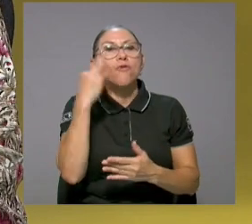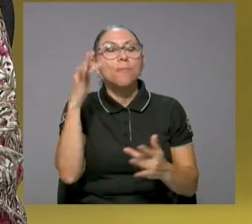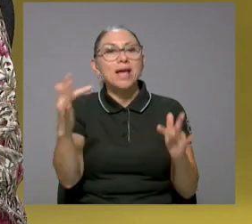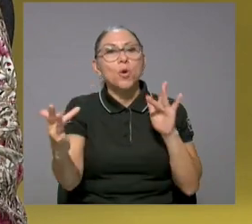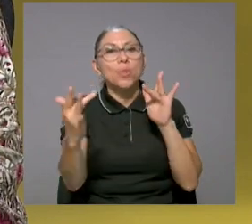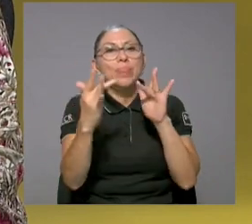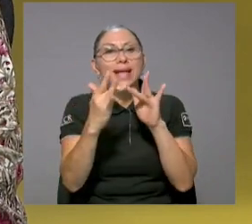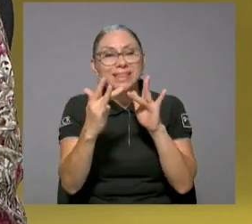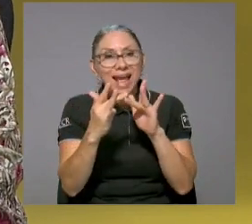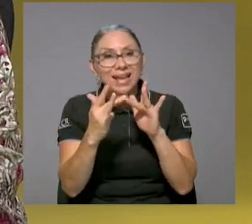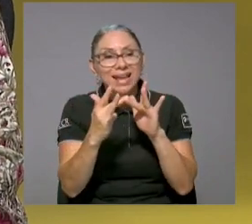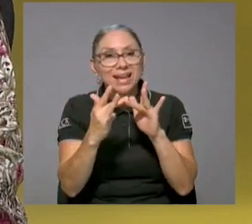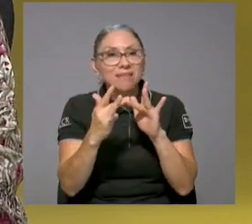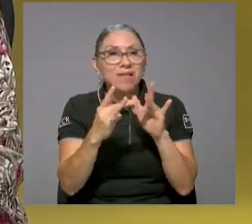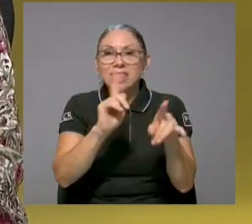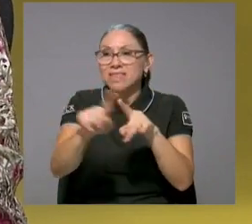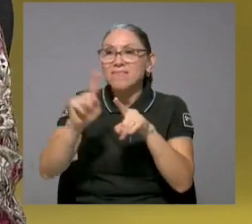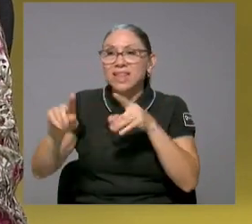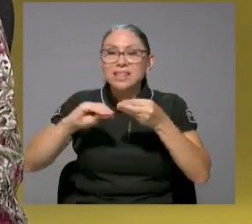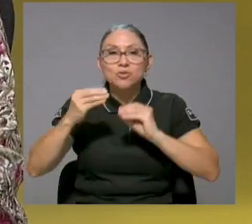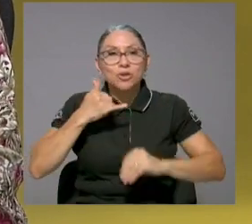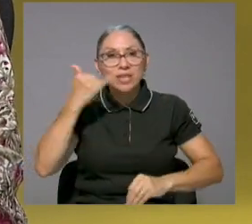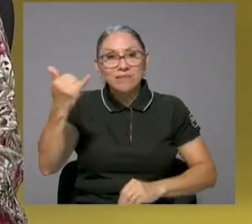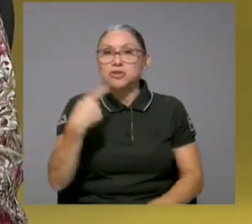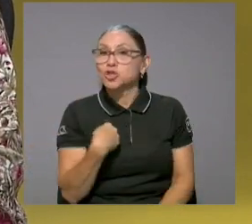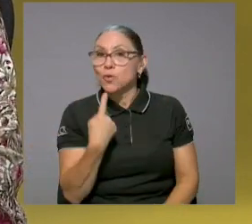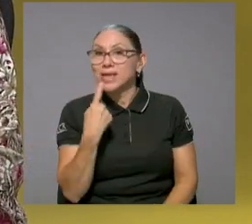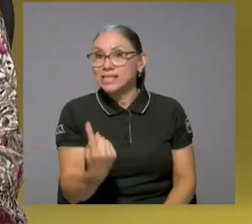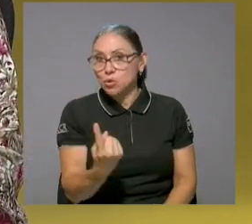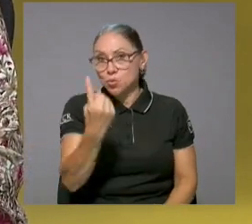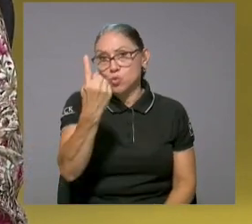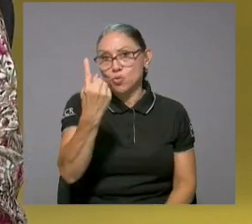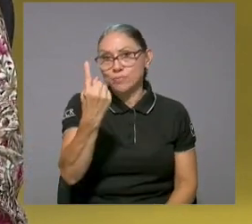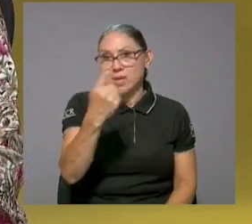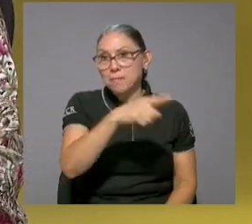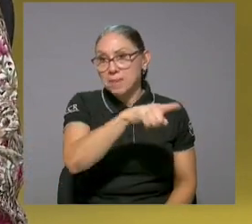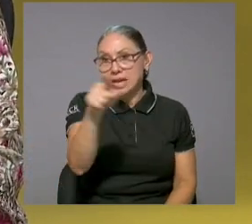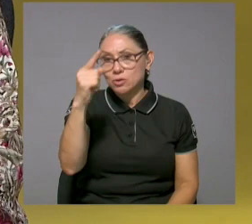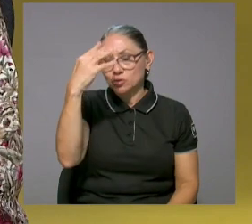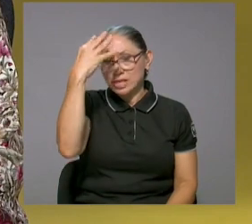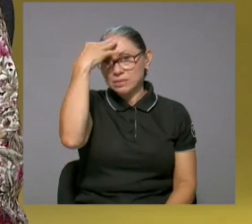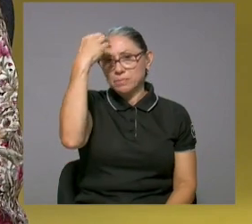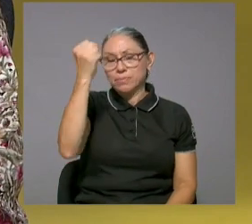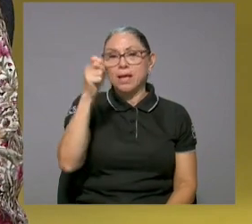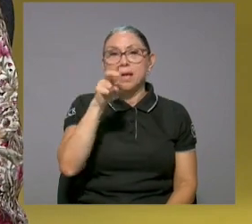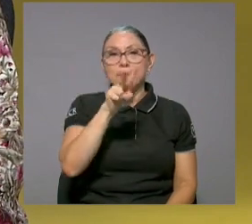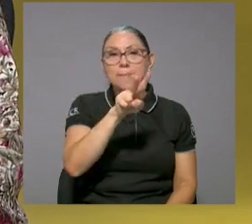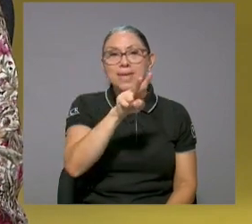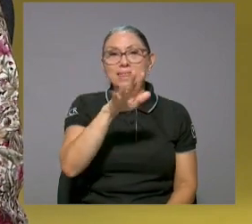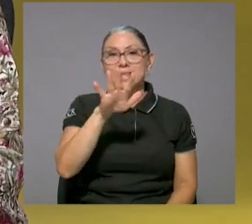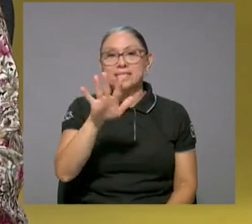nosotros es a diferentes teléfonos. Le voy a dar uno para que eso quede en la memoria de las personas: